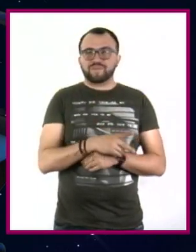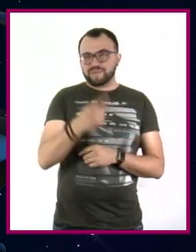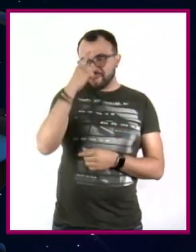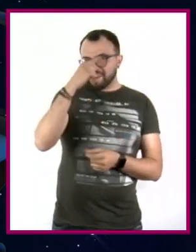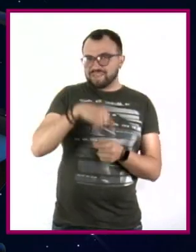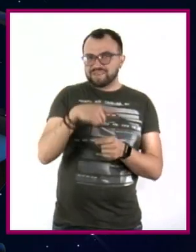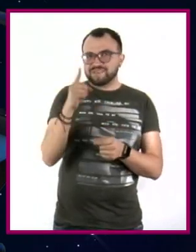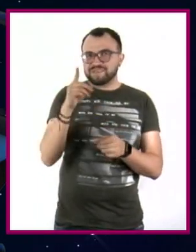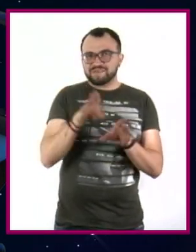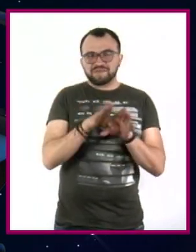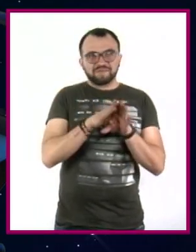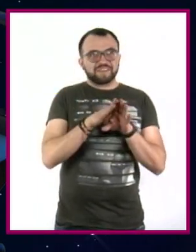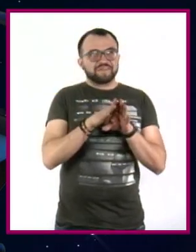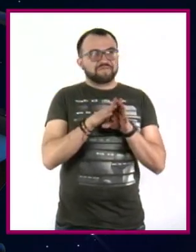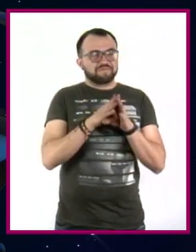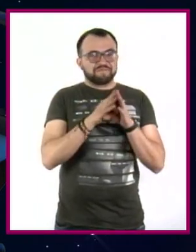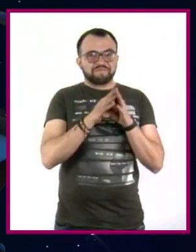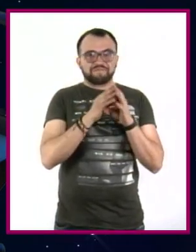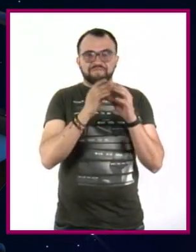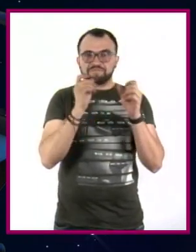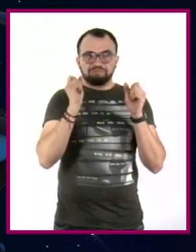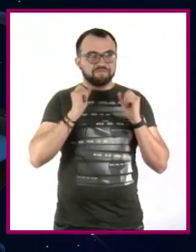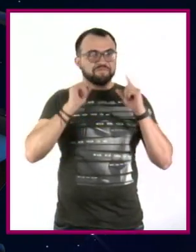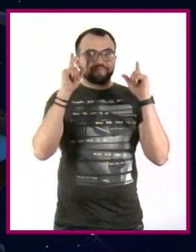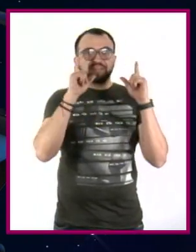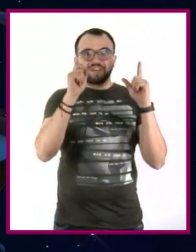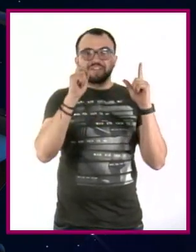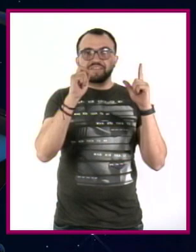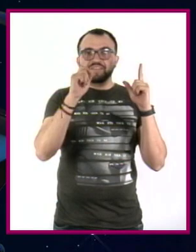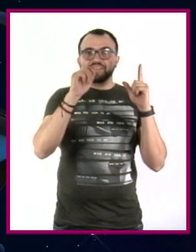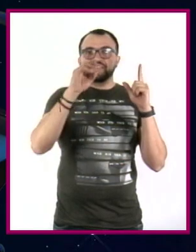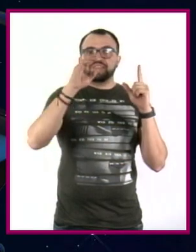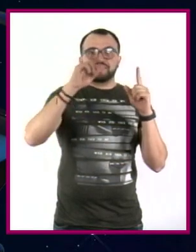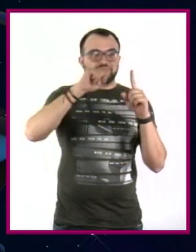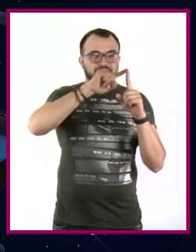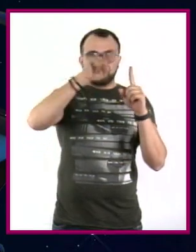de la vuelta al mundo en 90 minutos es menos de lo que dura una película?